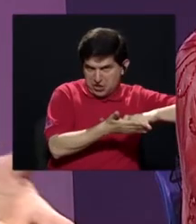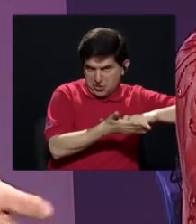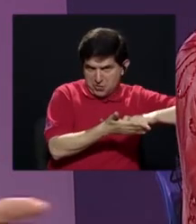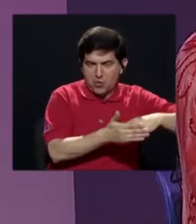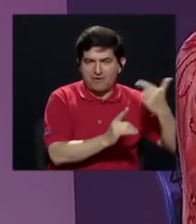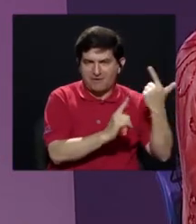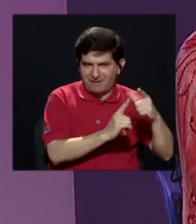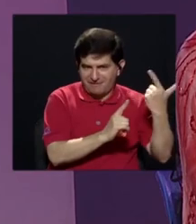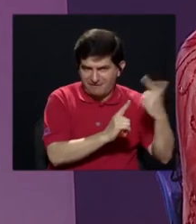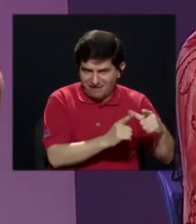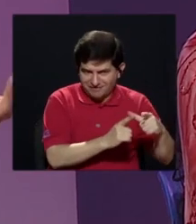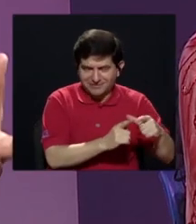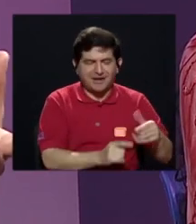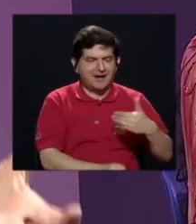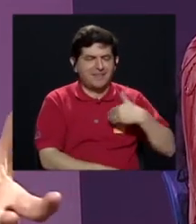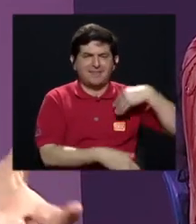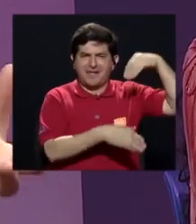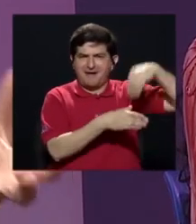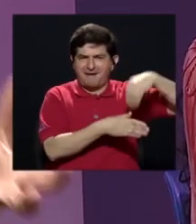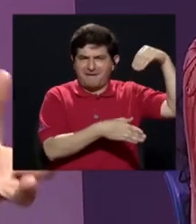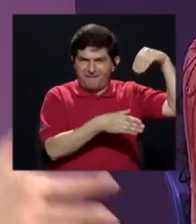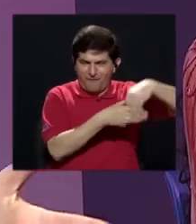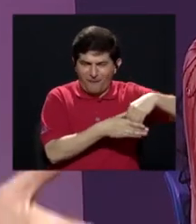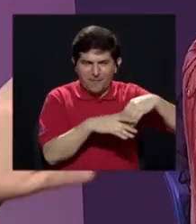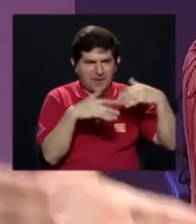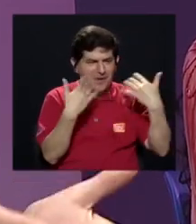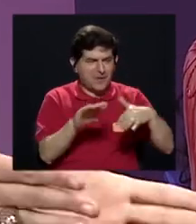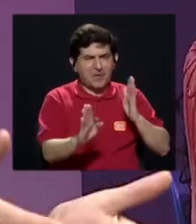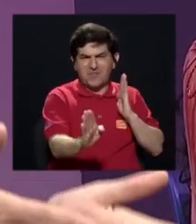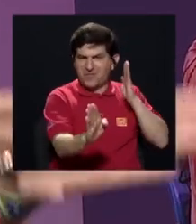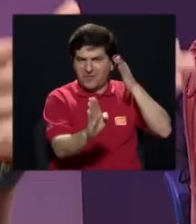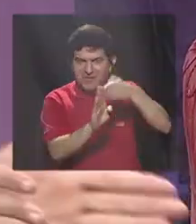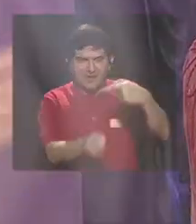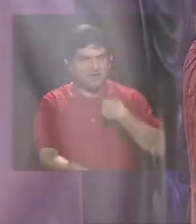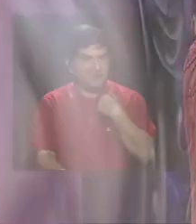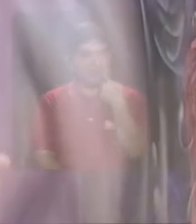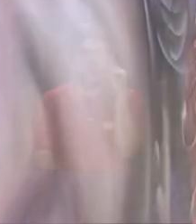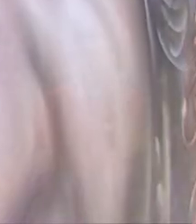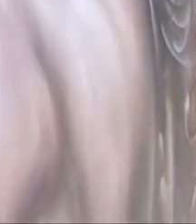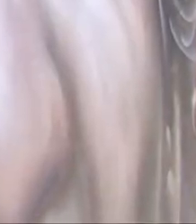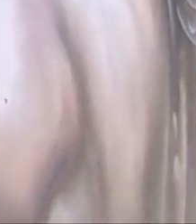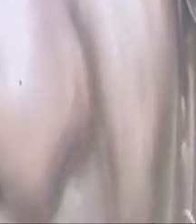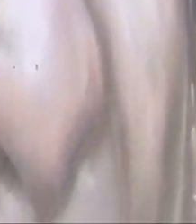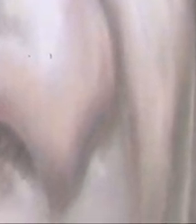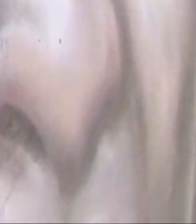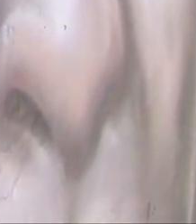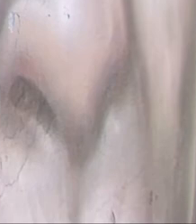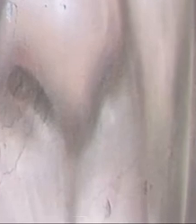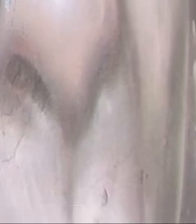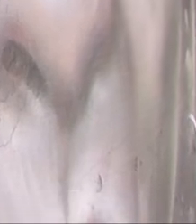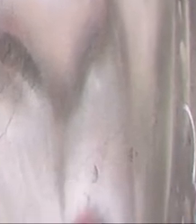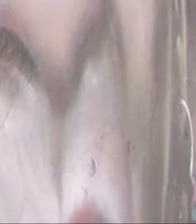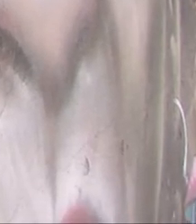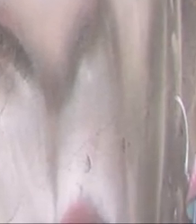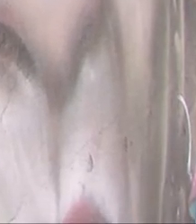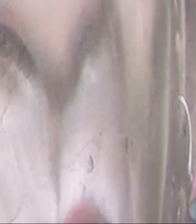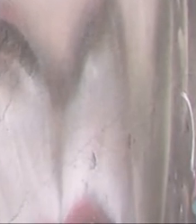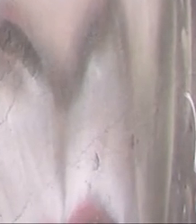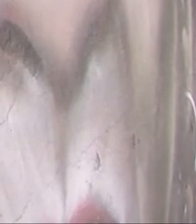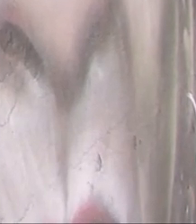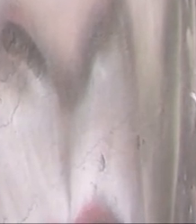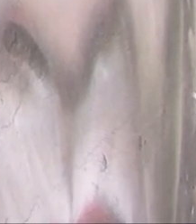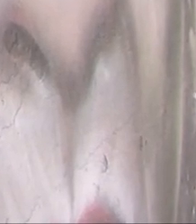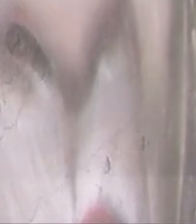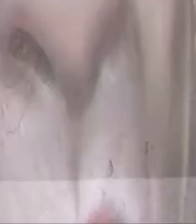escribo letras que tienen un contenido muy, muy, muy explícito. Lo que yo estoy diciendo ahí es lo que quiero decir. No es el caso tal vez de la pintura, que uno